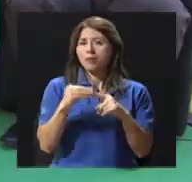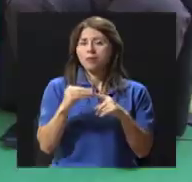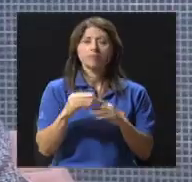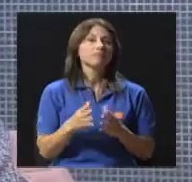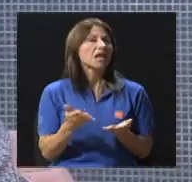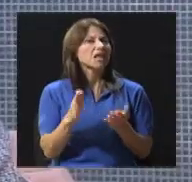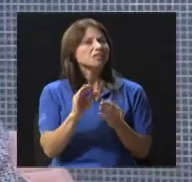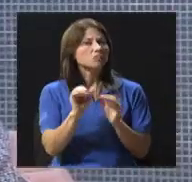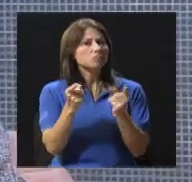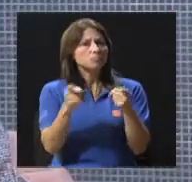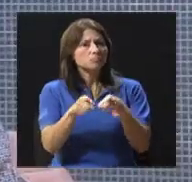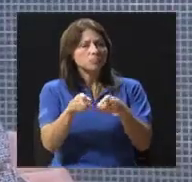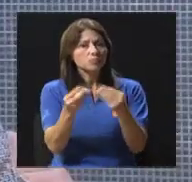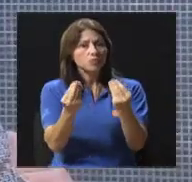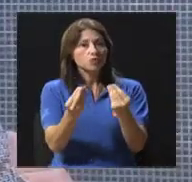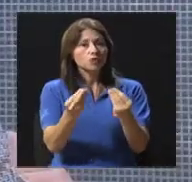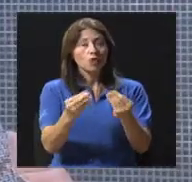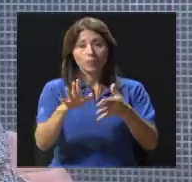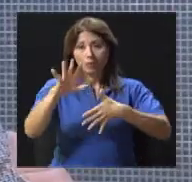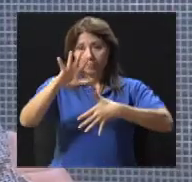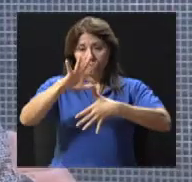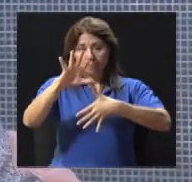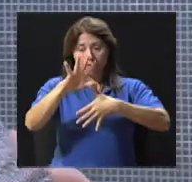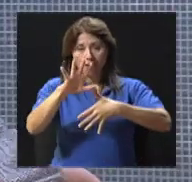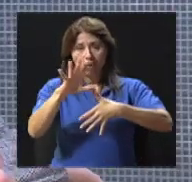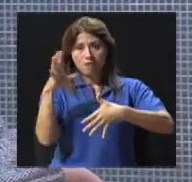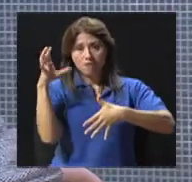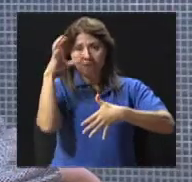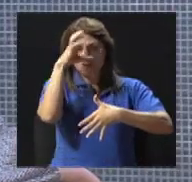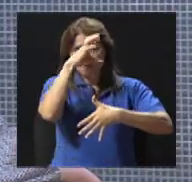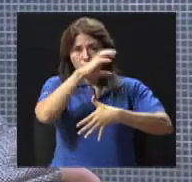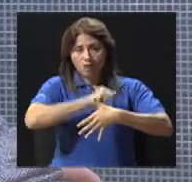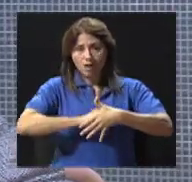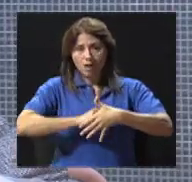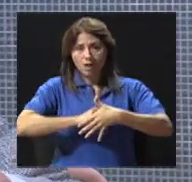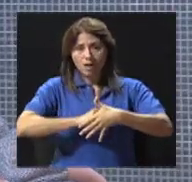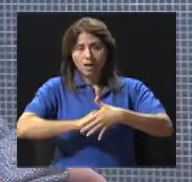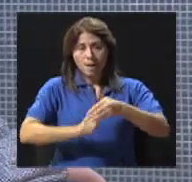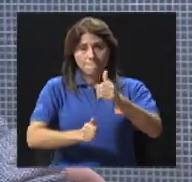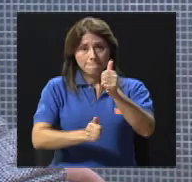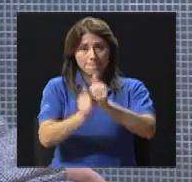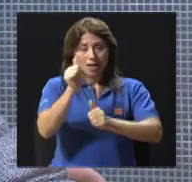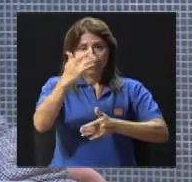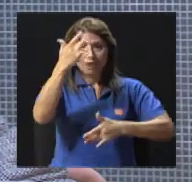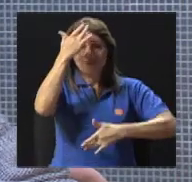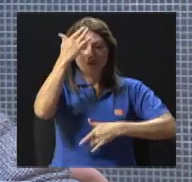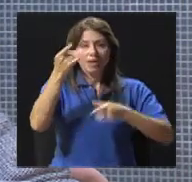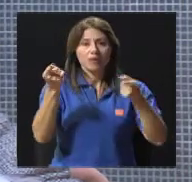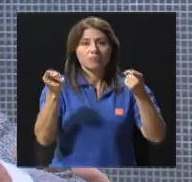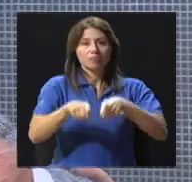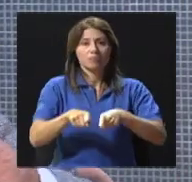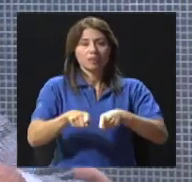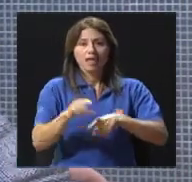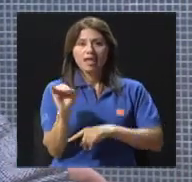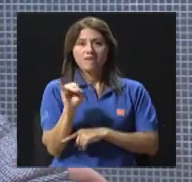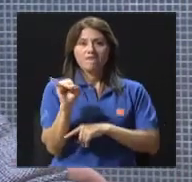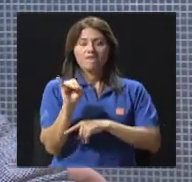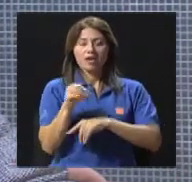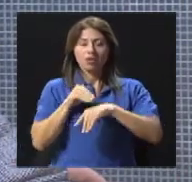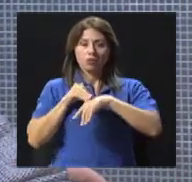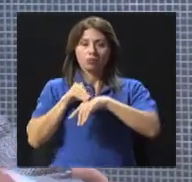muy particular. En la región es frecuente encontrar que la magnitud de las enfermedades todavía en algunas regiones se deben a